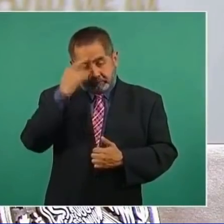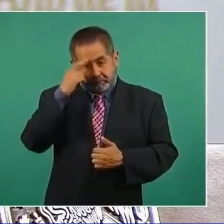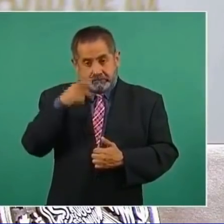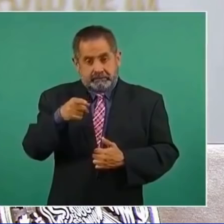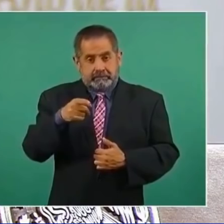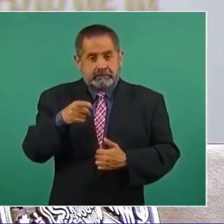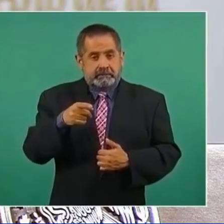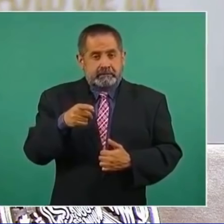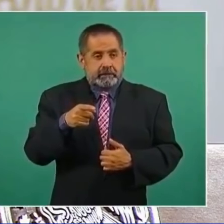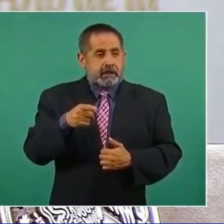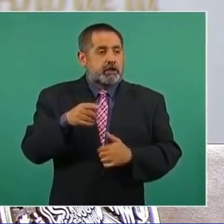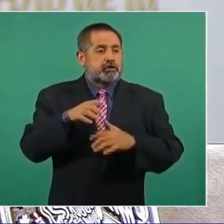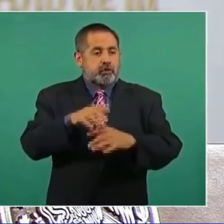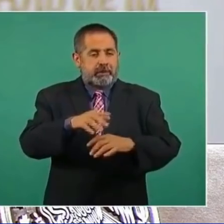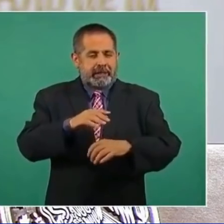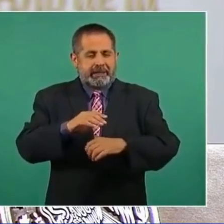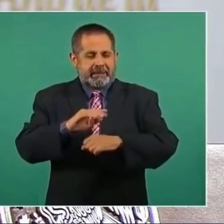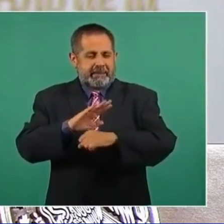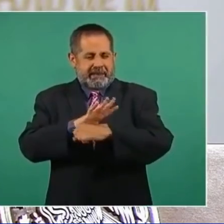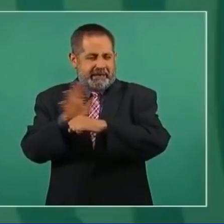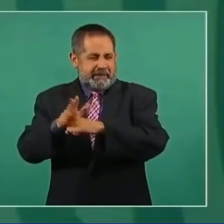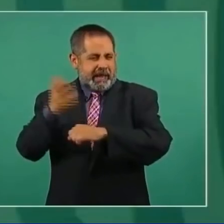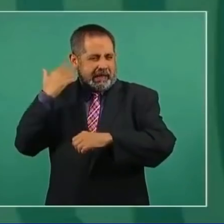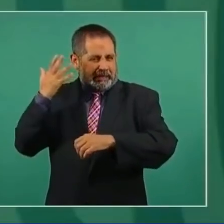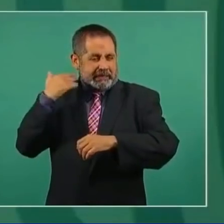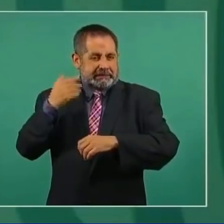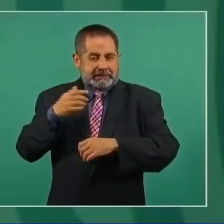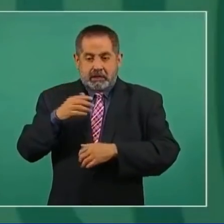afortunadamente nadie por la pandemia